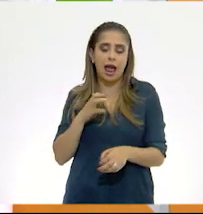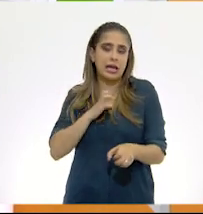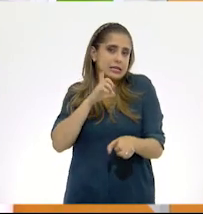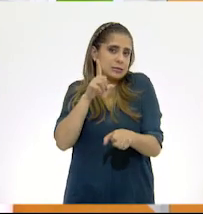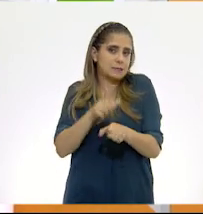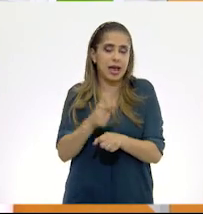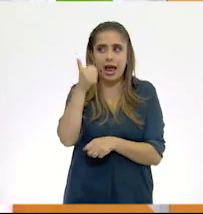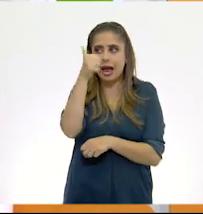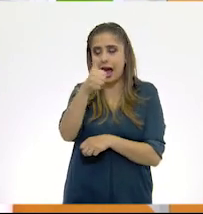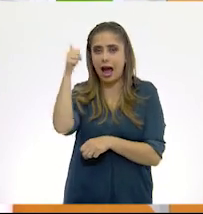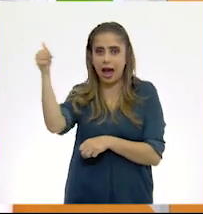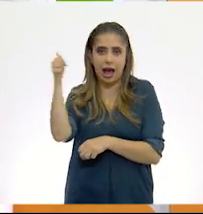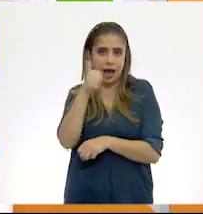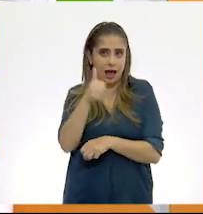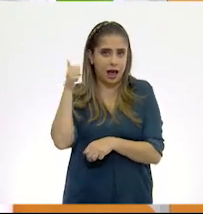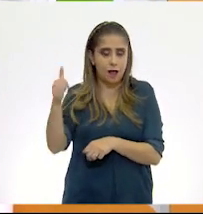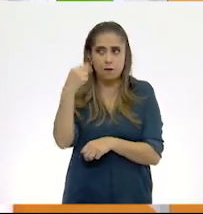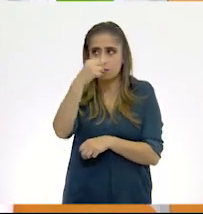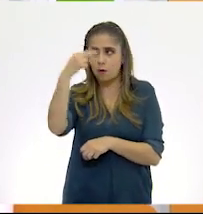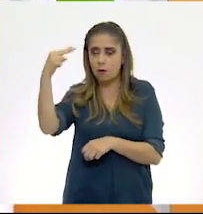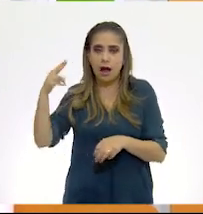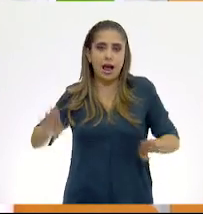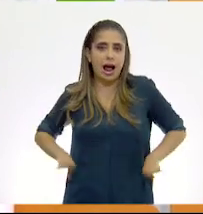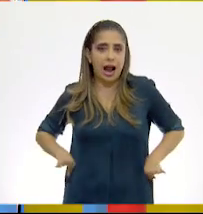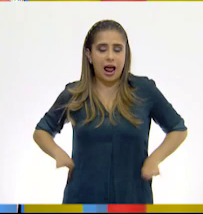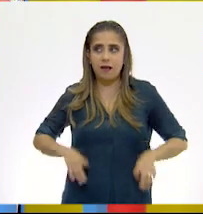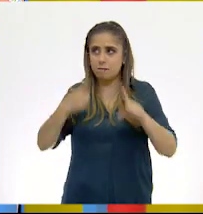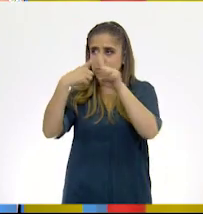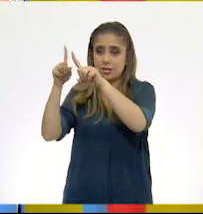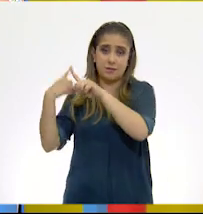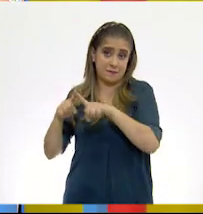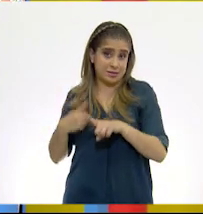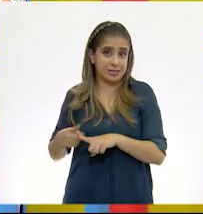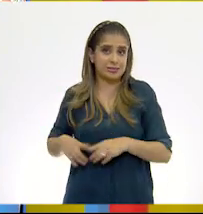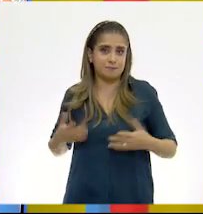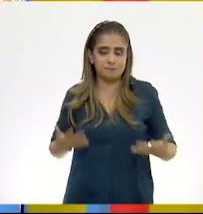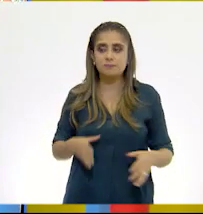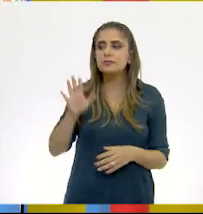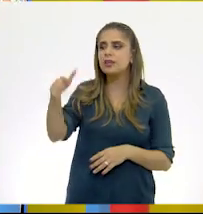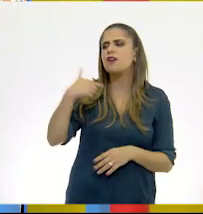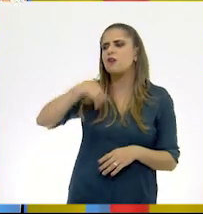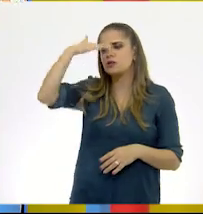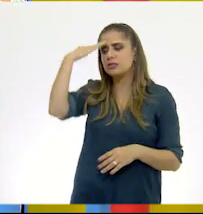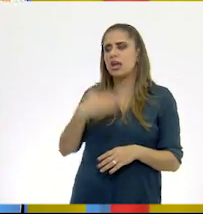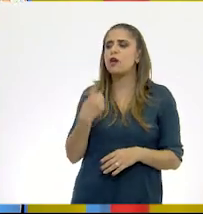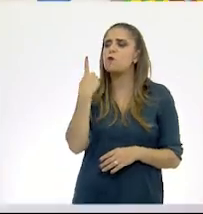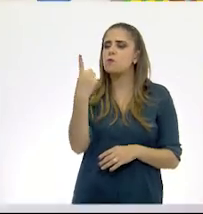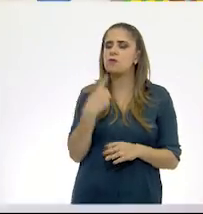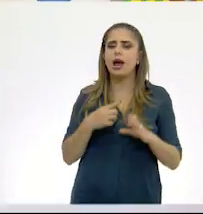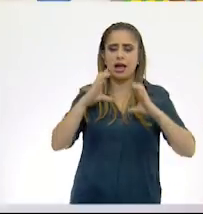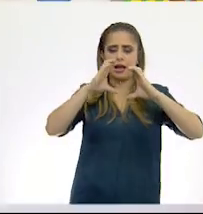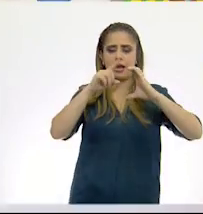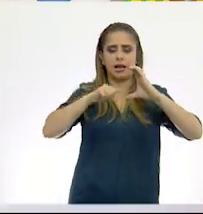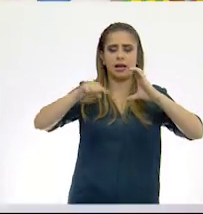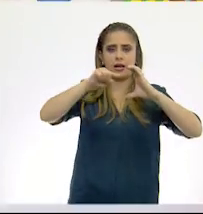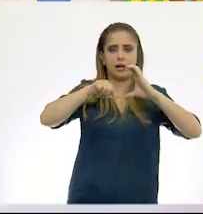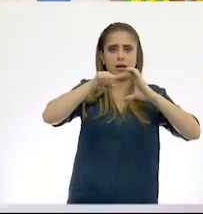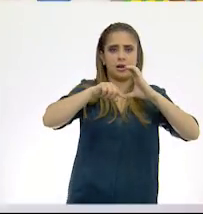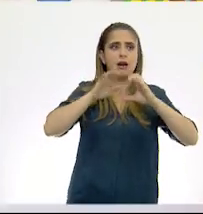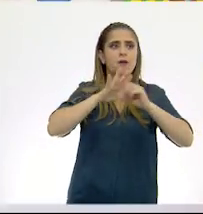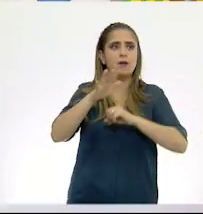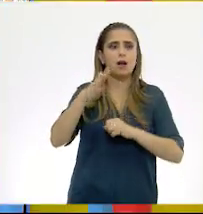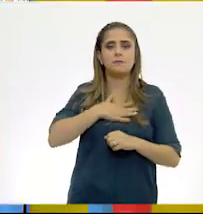especial dependiendo de las características que tiene. Yo sé que otra figura tiene una cara. ¿Cuál?